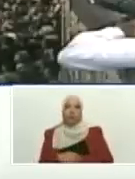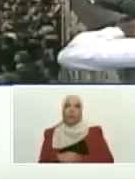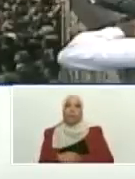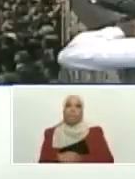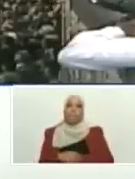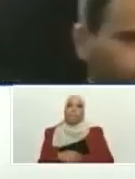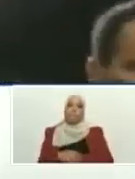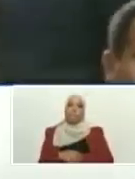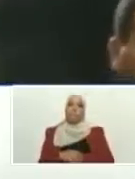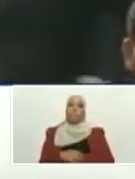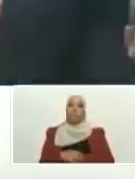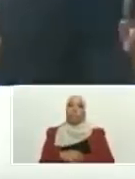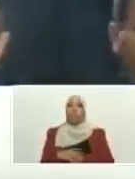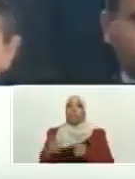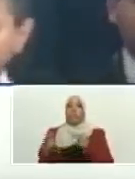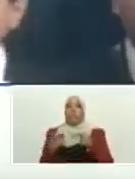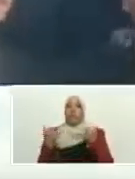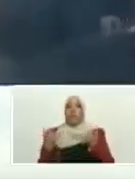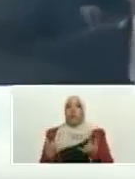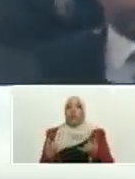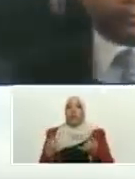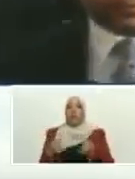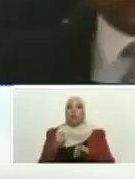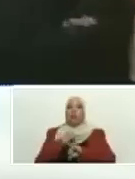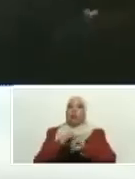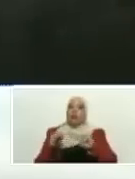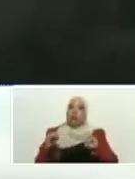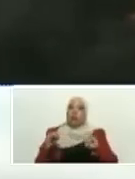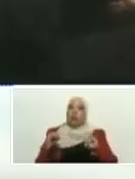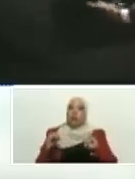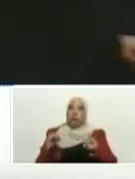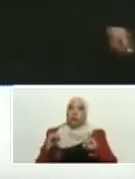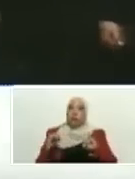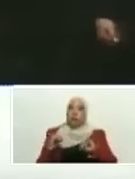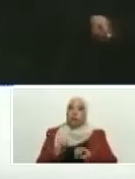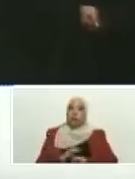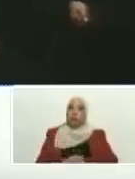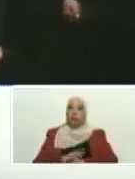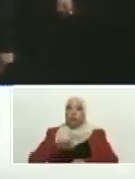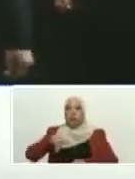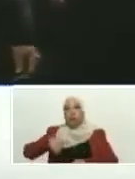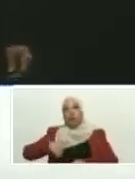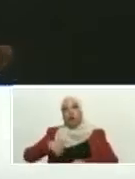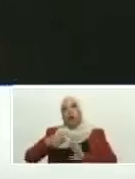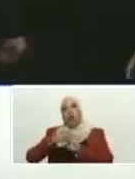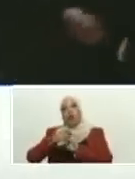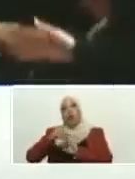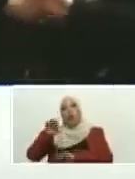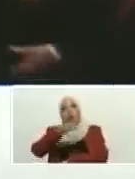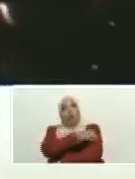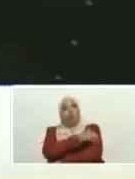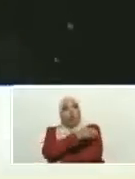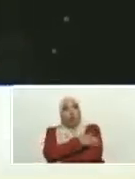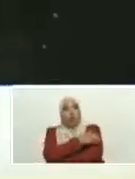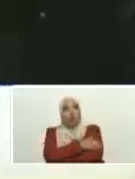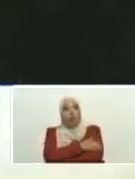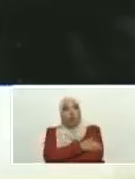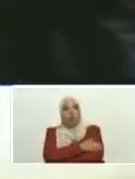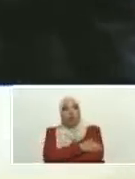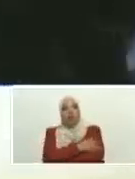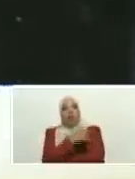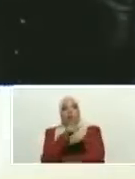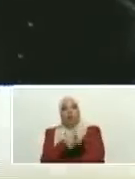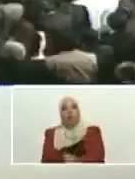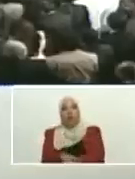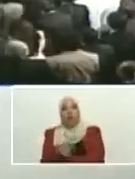Parte de esas acusaciones las heredé completamente. No solo de la derecha, sino también de las lenguas tarifadas